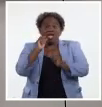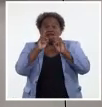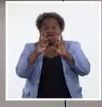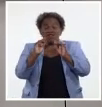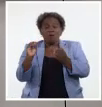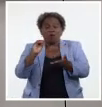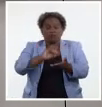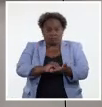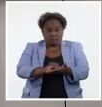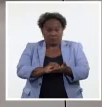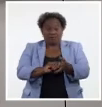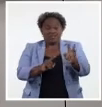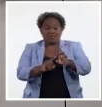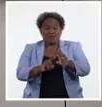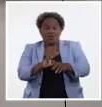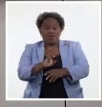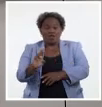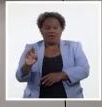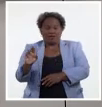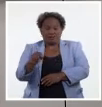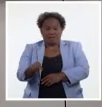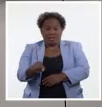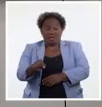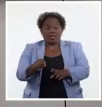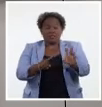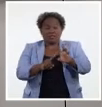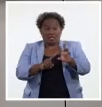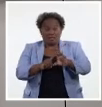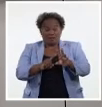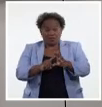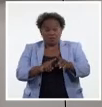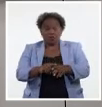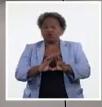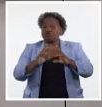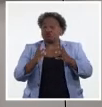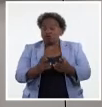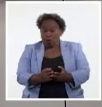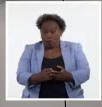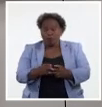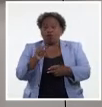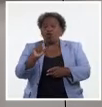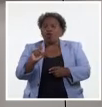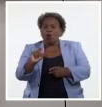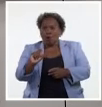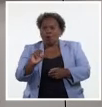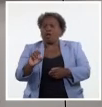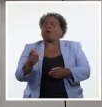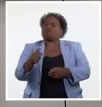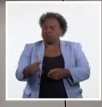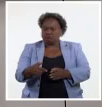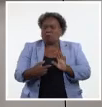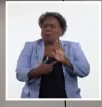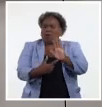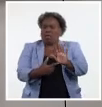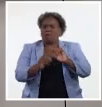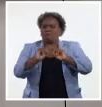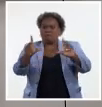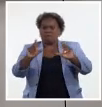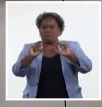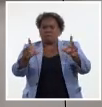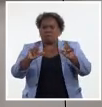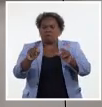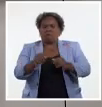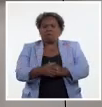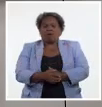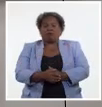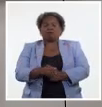Tele Rebelde. La televisión cubana, por cierto, transmitirá todos los juegos de esta Serie del Caribe. A propósito, nuestros corresponsales en este